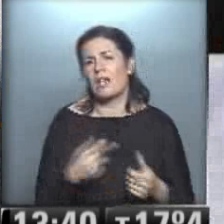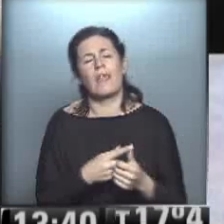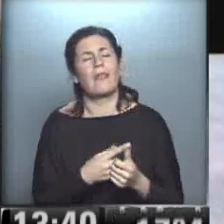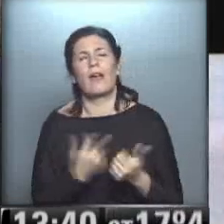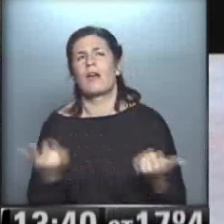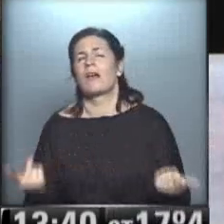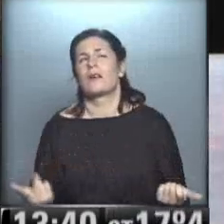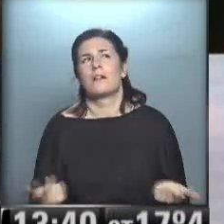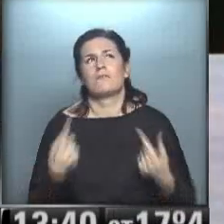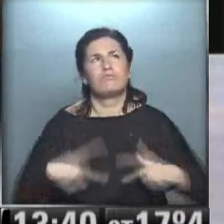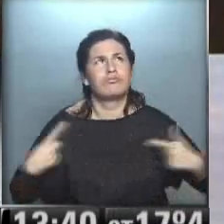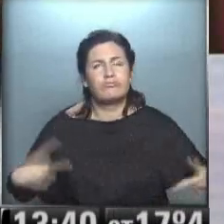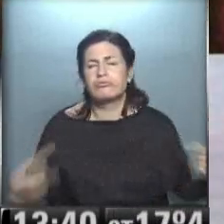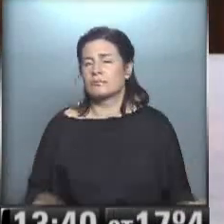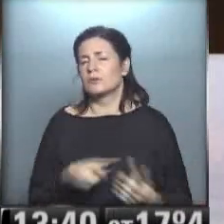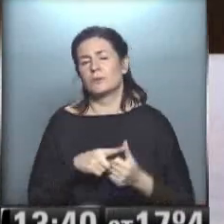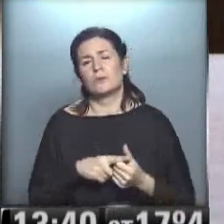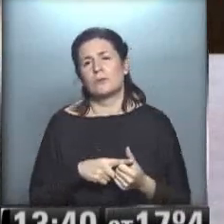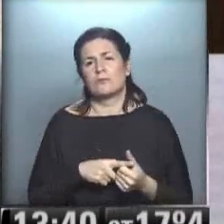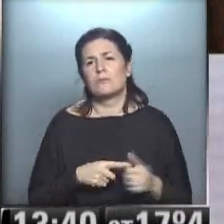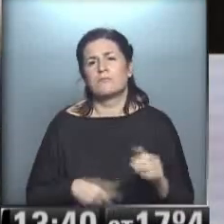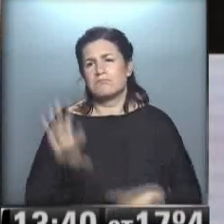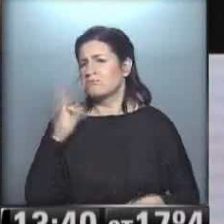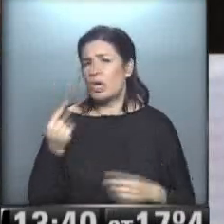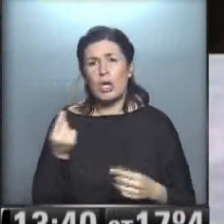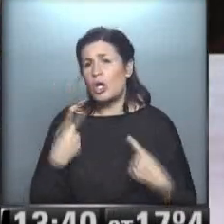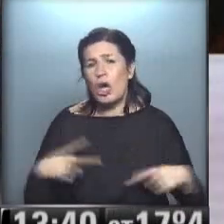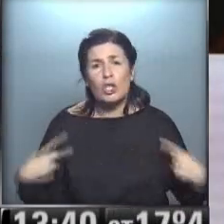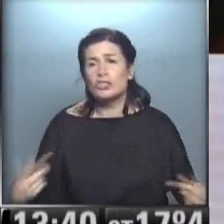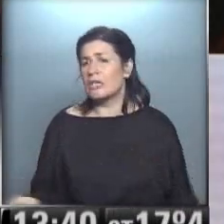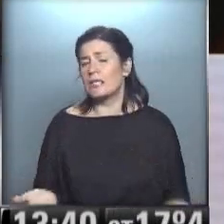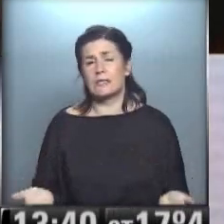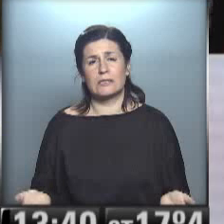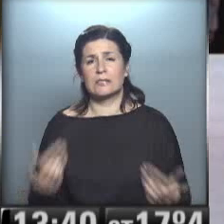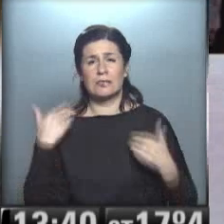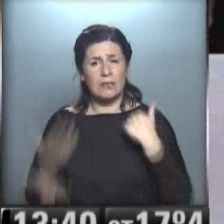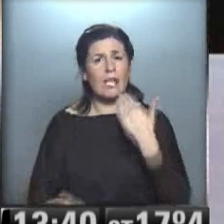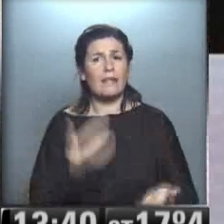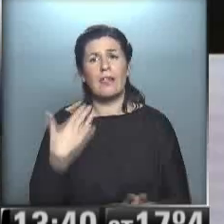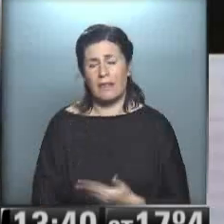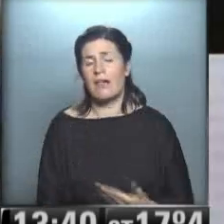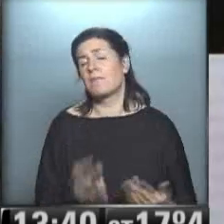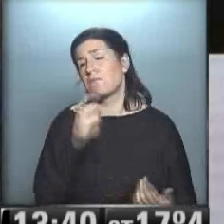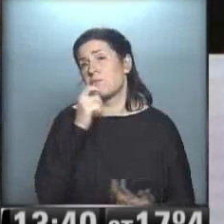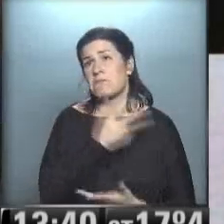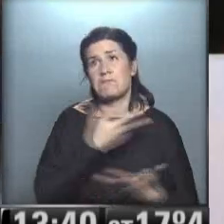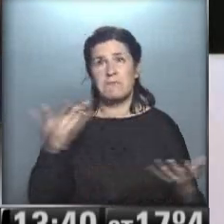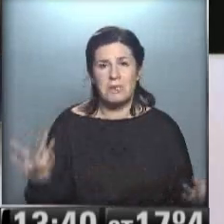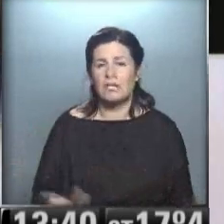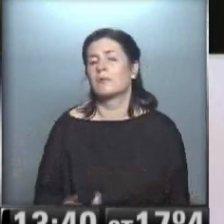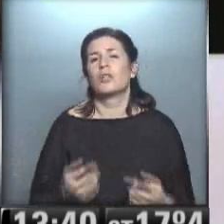colabora con, pero sobre todo con cosas materiales, que por ahí viene siempre bien, alguna cosa que